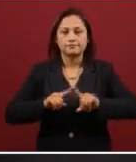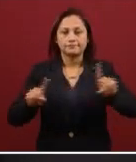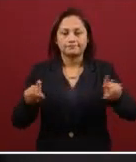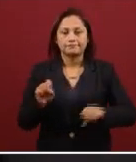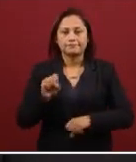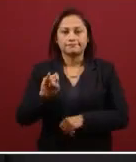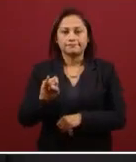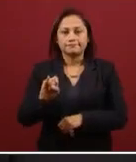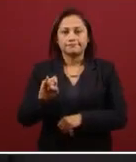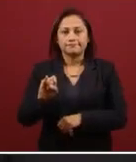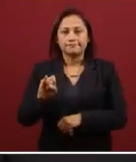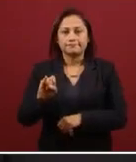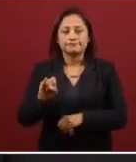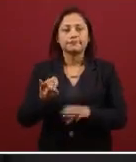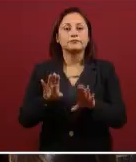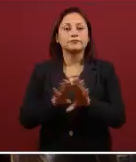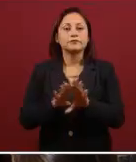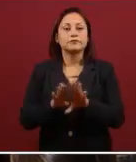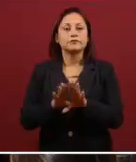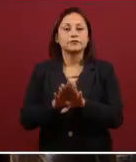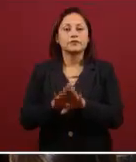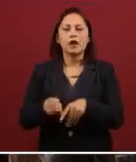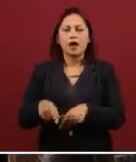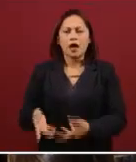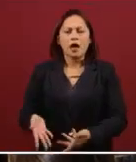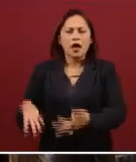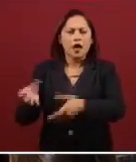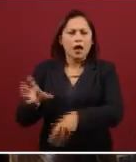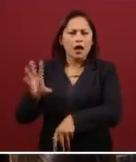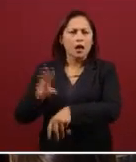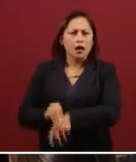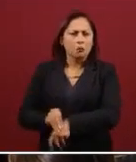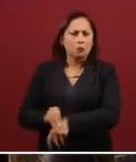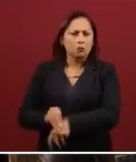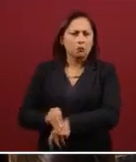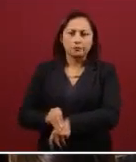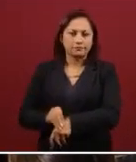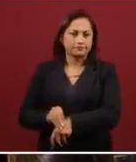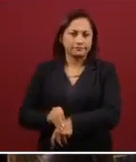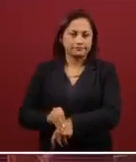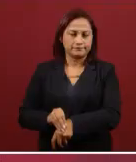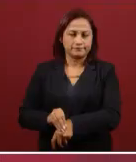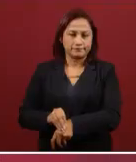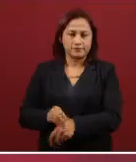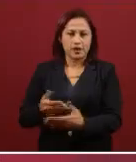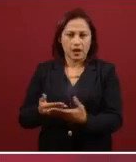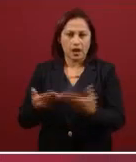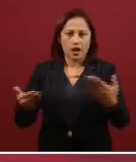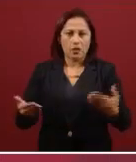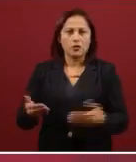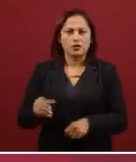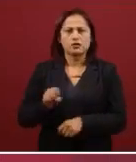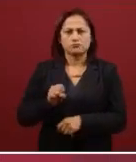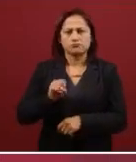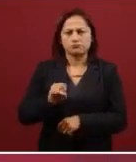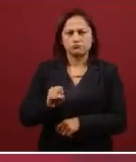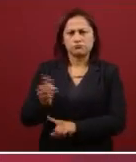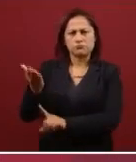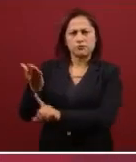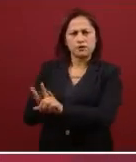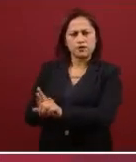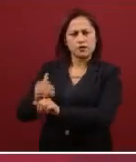impunidad tolerada. Y sí le tengo confianza al fiscal general.